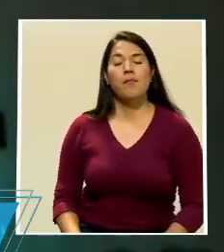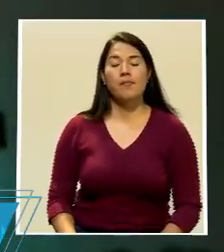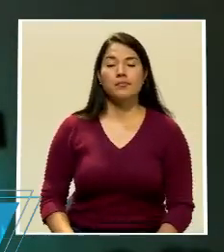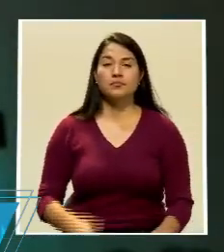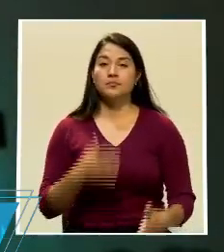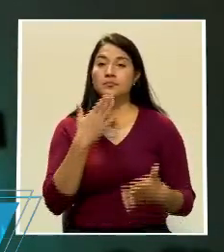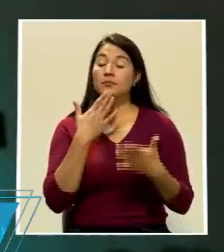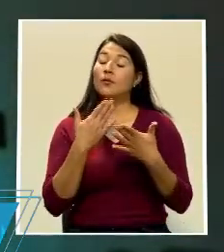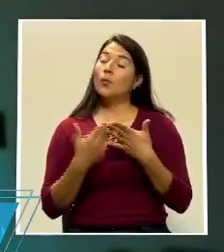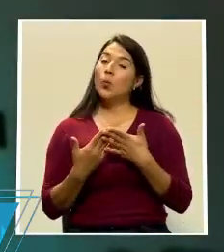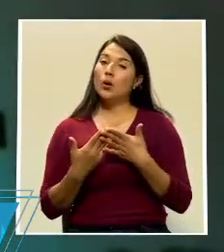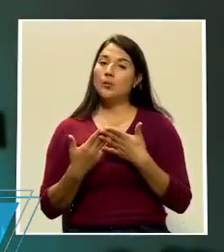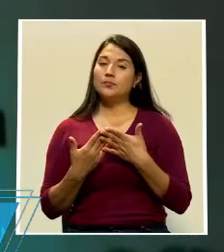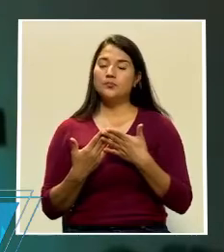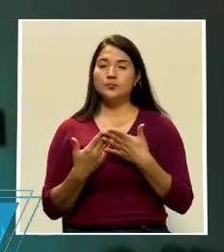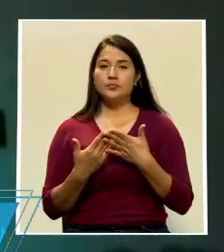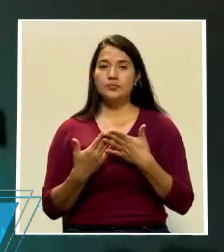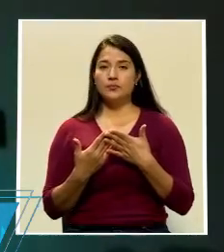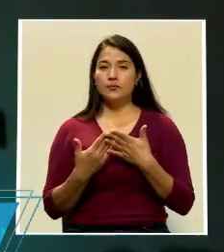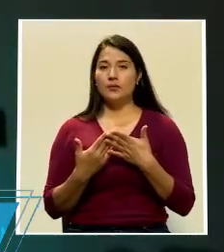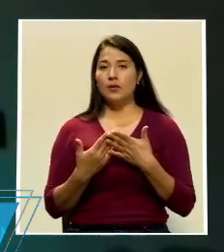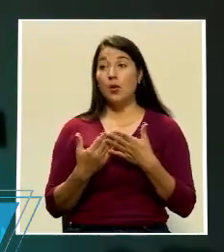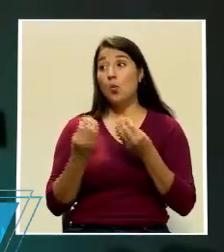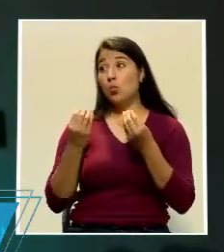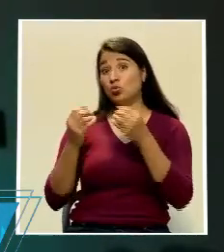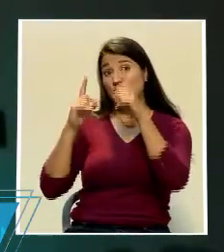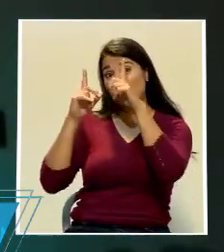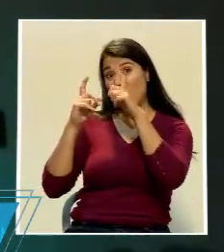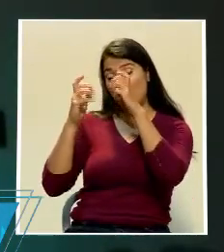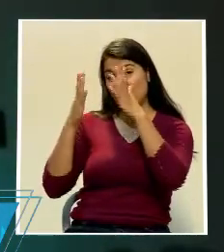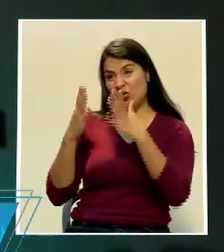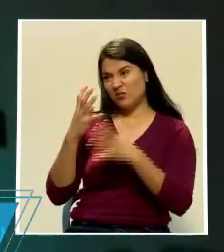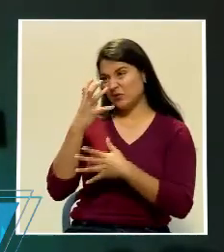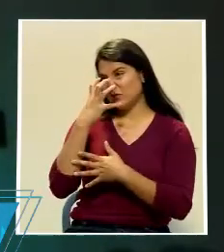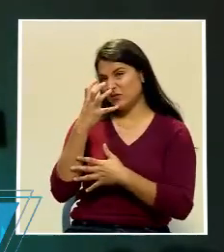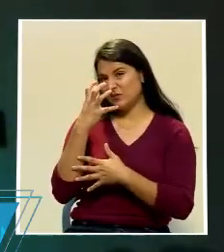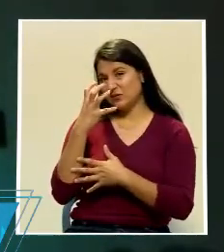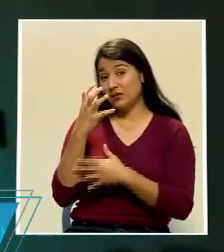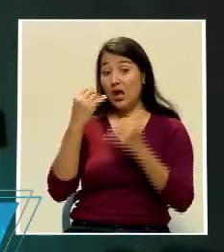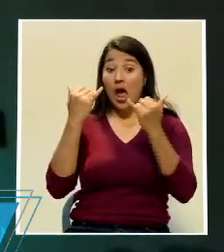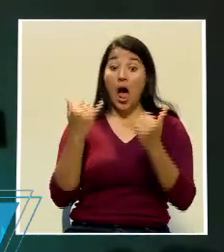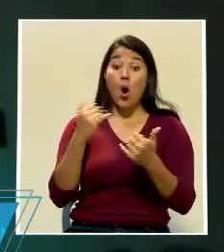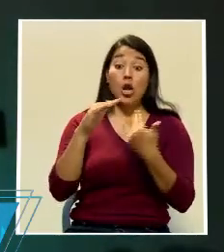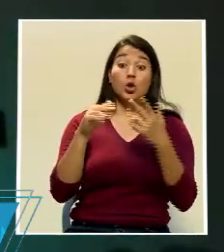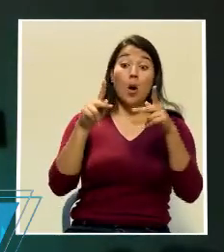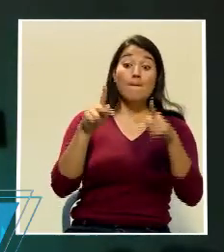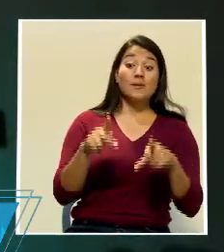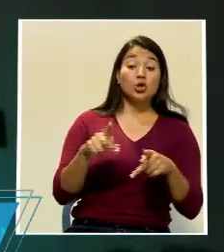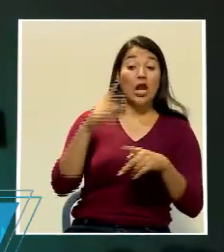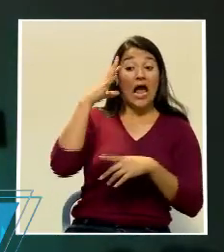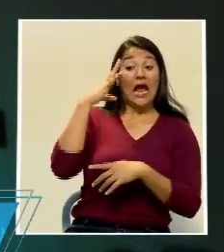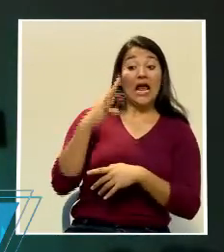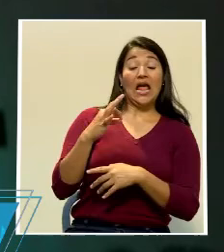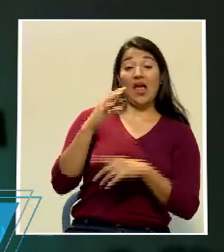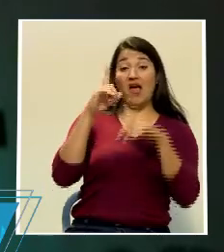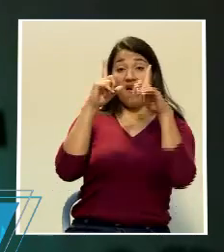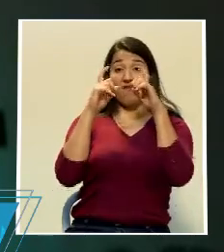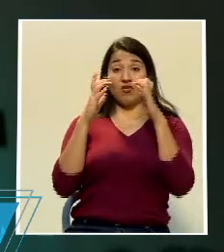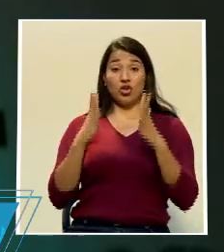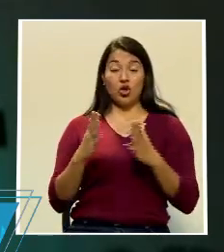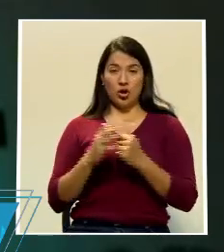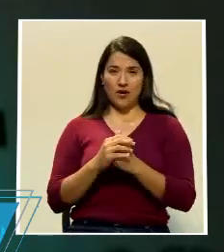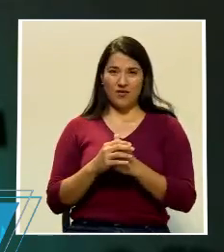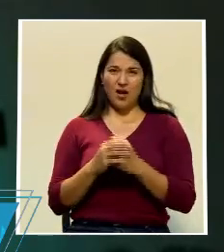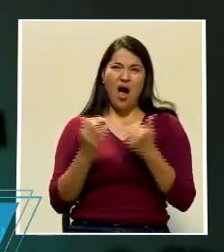Bueno, hay muchos fotógrafos que se enojan de que ahora todos somos fotógrafos, pero con esta cuestión del teléfono,